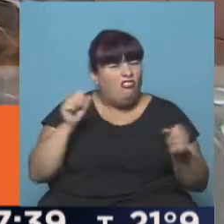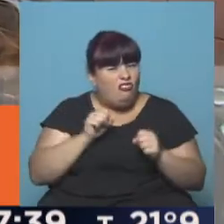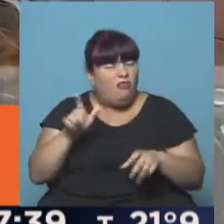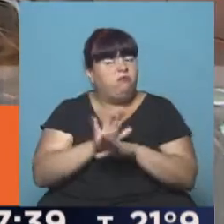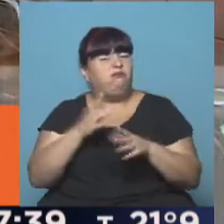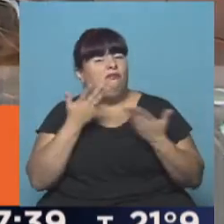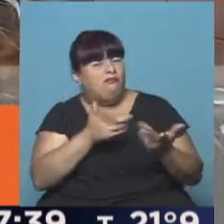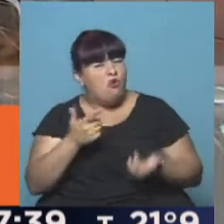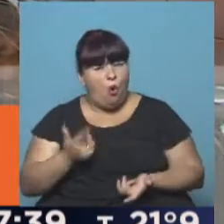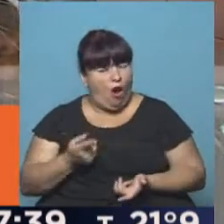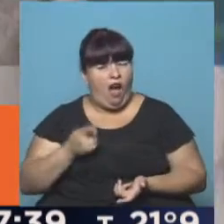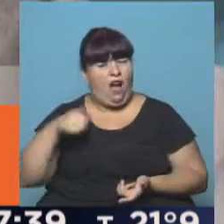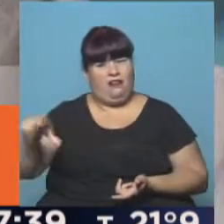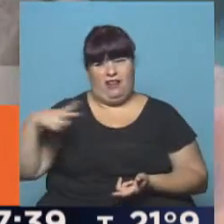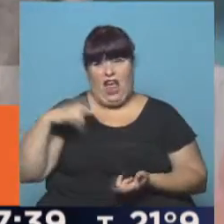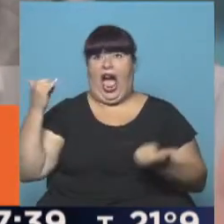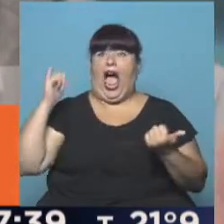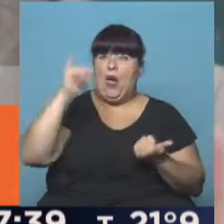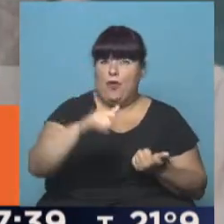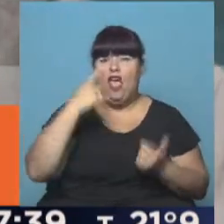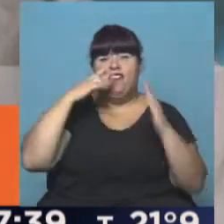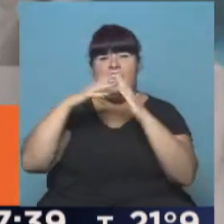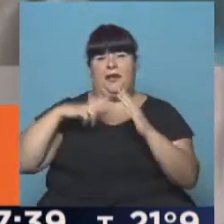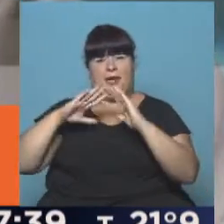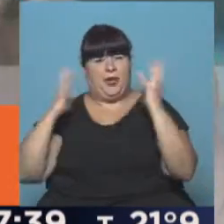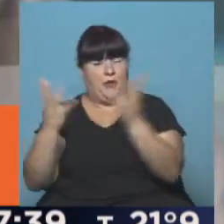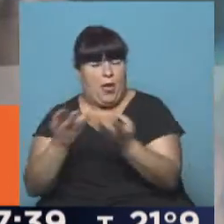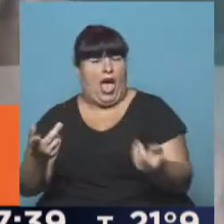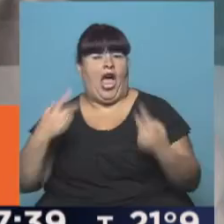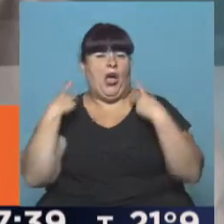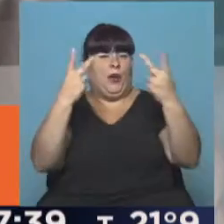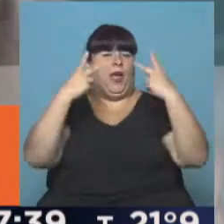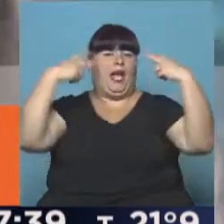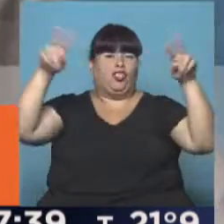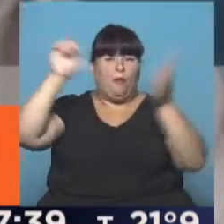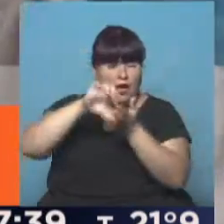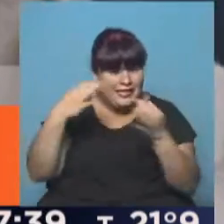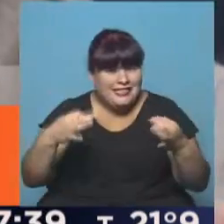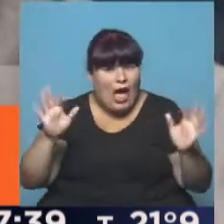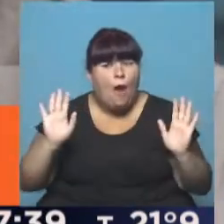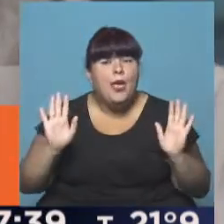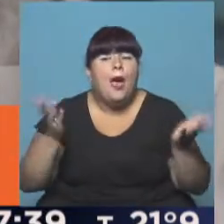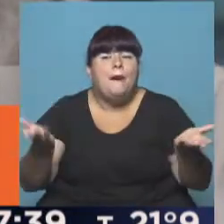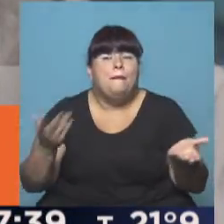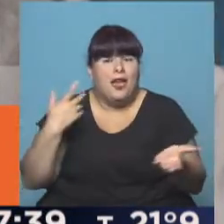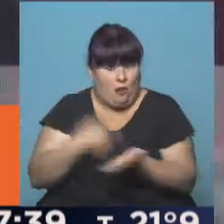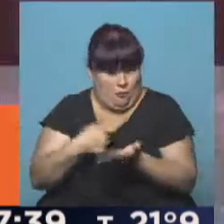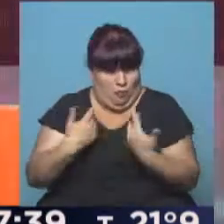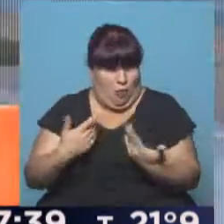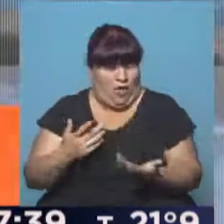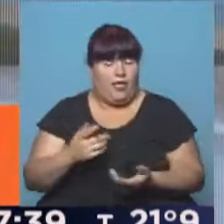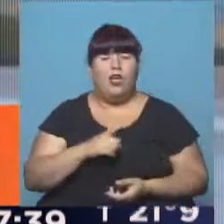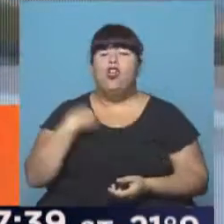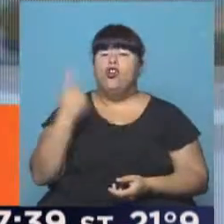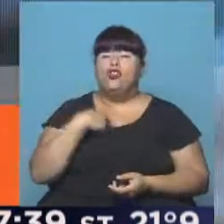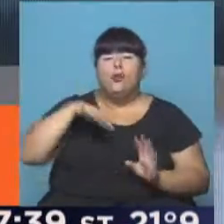de algunos que tienen un avión, viven en un country, digo, viajan al exterior y está perfecto, pero lo pueden pagar. A nosotros